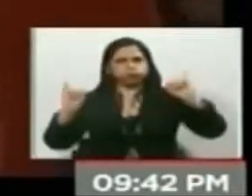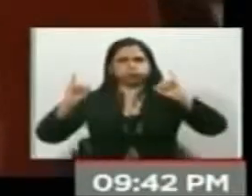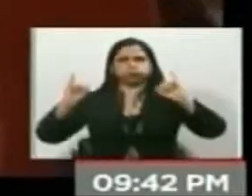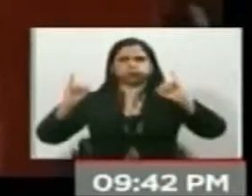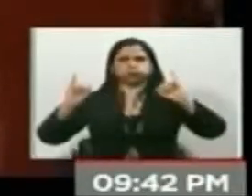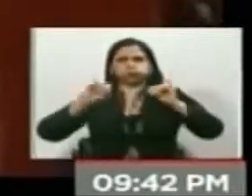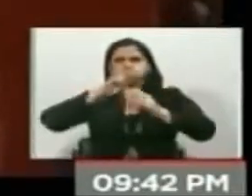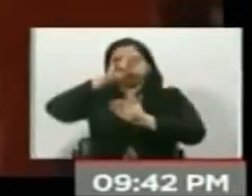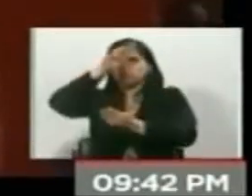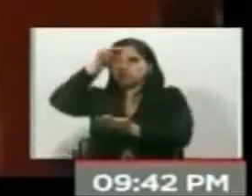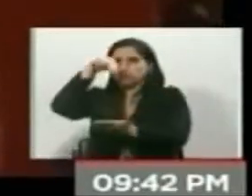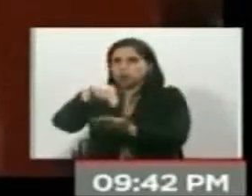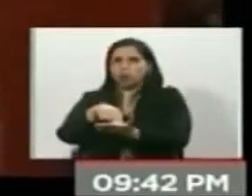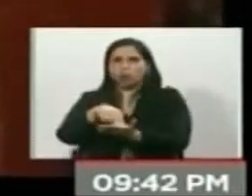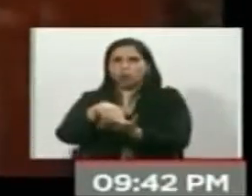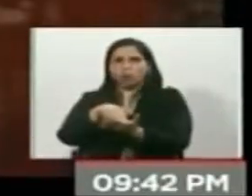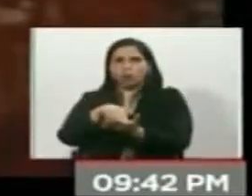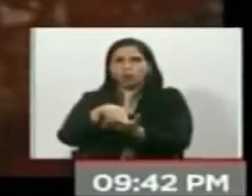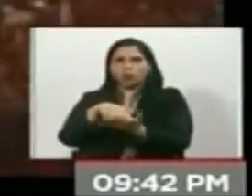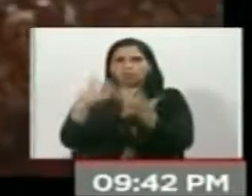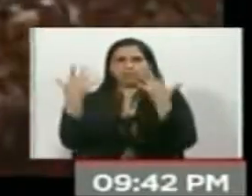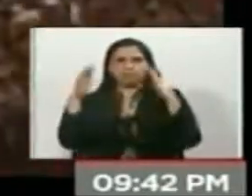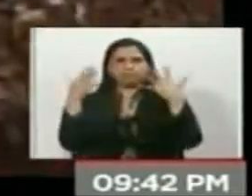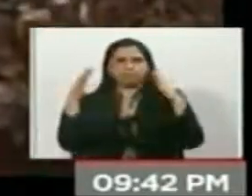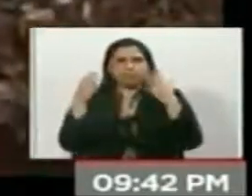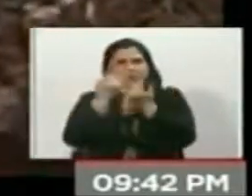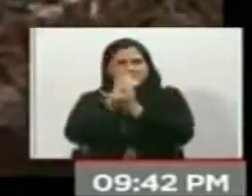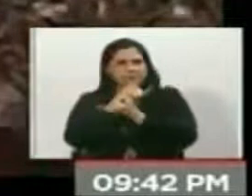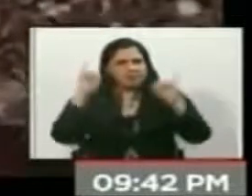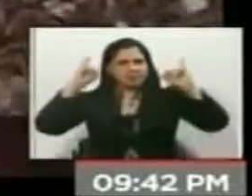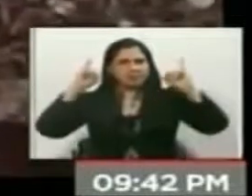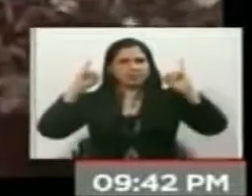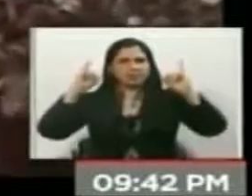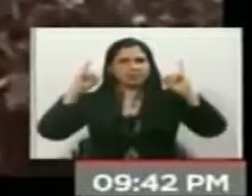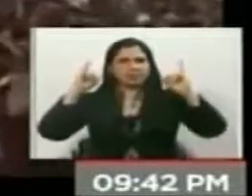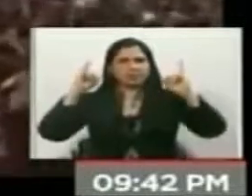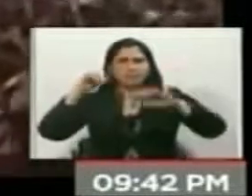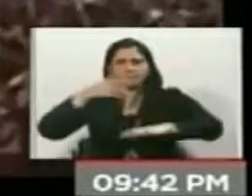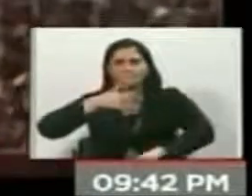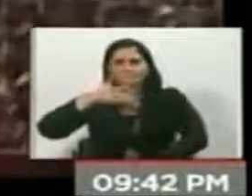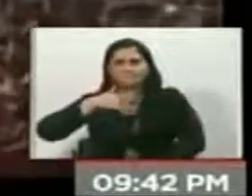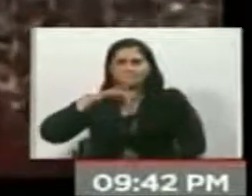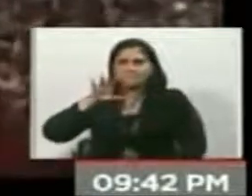independencia nacional, la independencia patria.